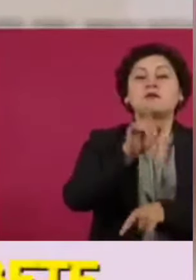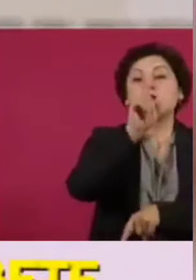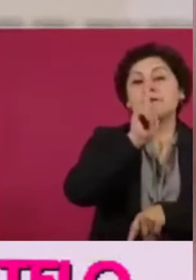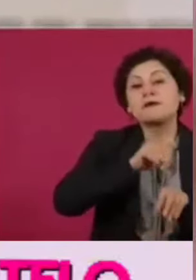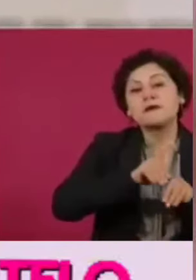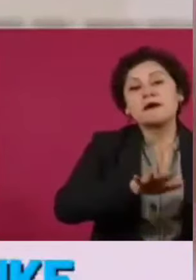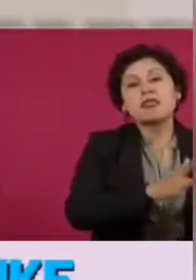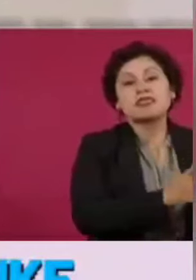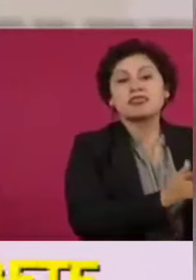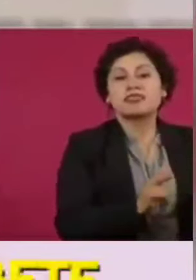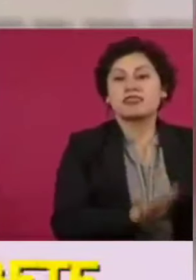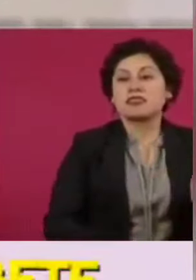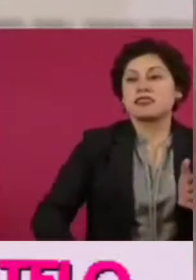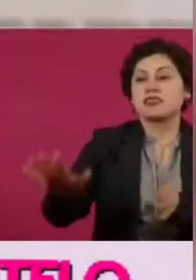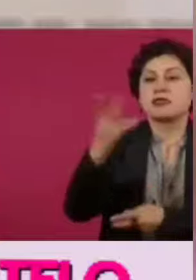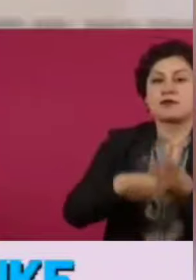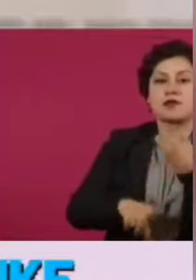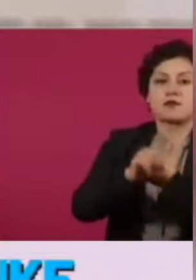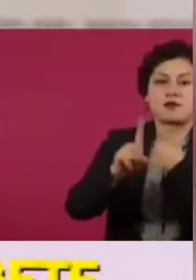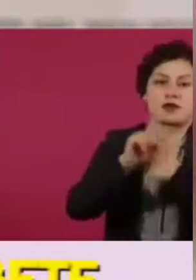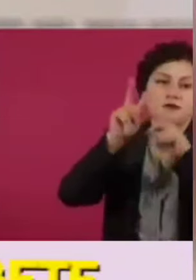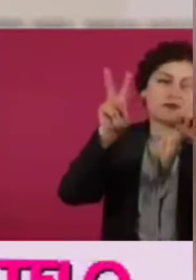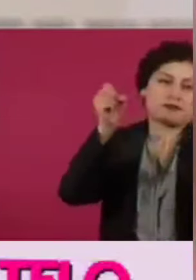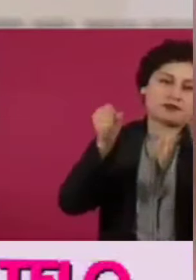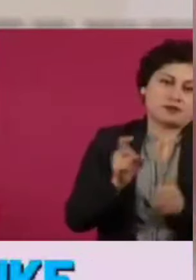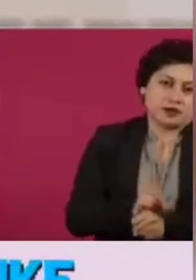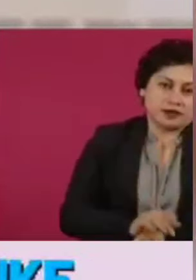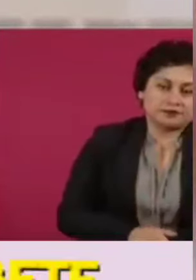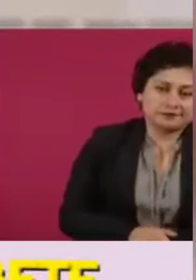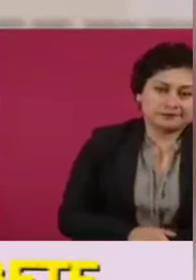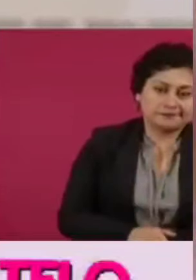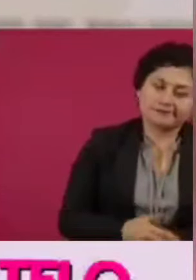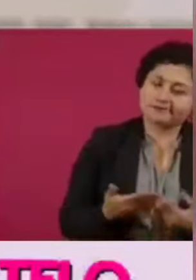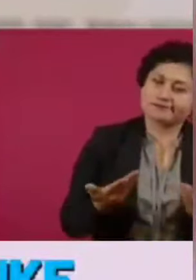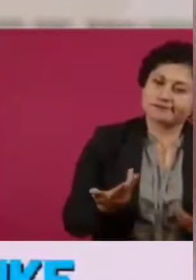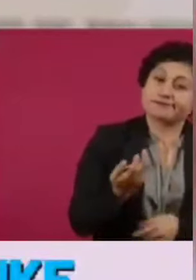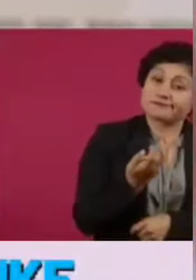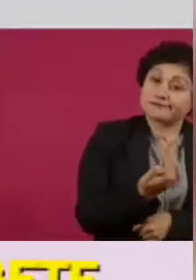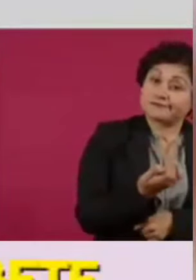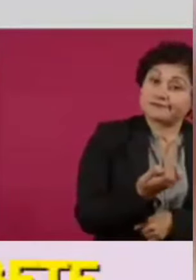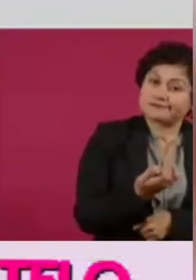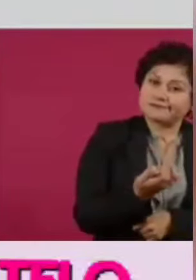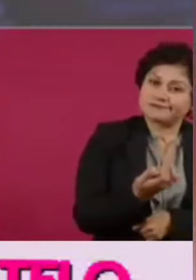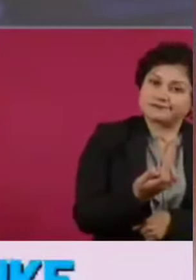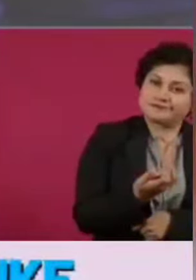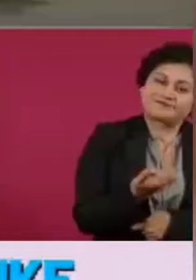la percepción de una crisis de seguridad, lo cual, por supuesto, es falso.